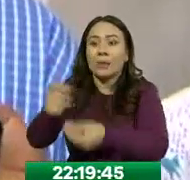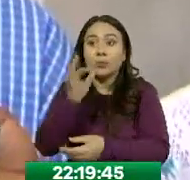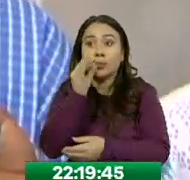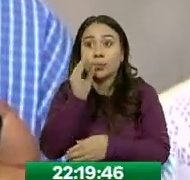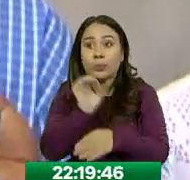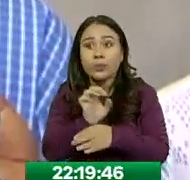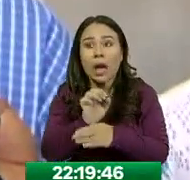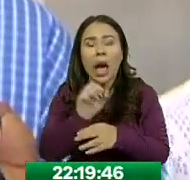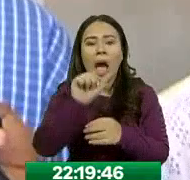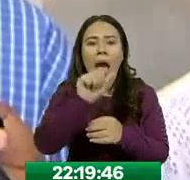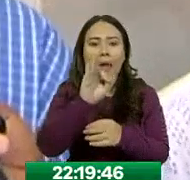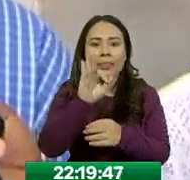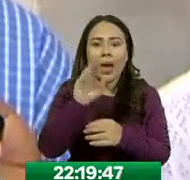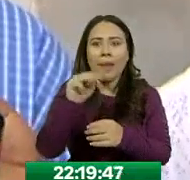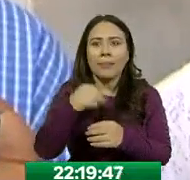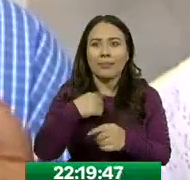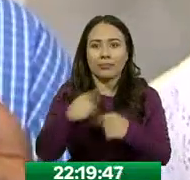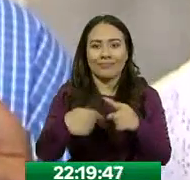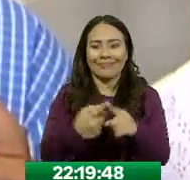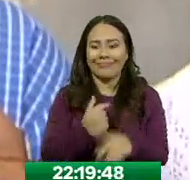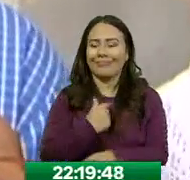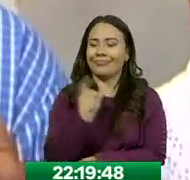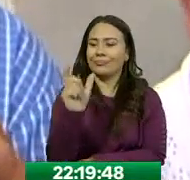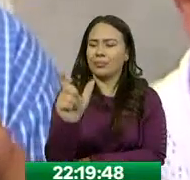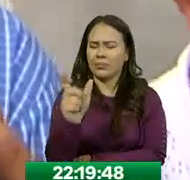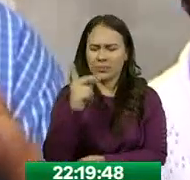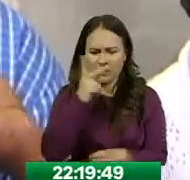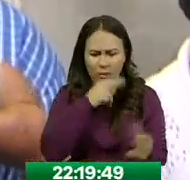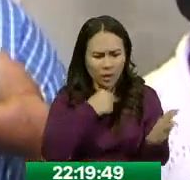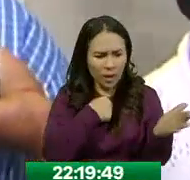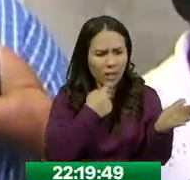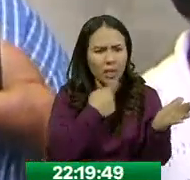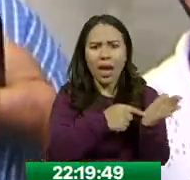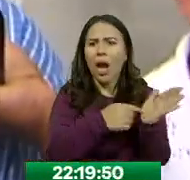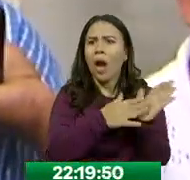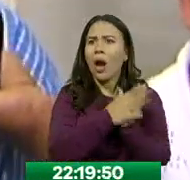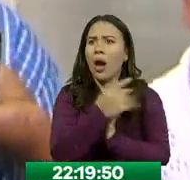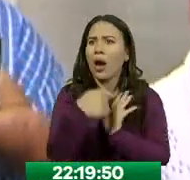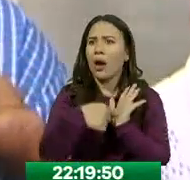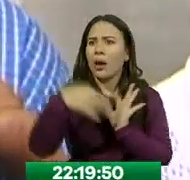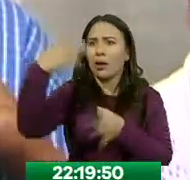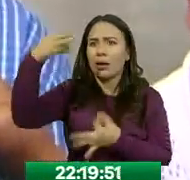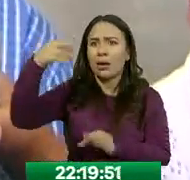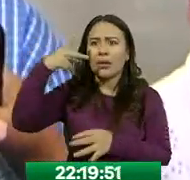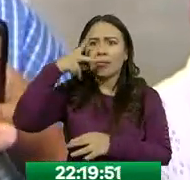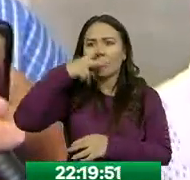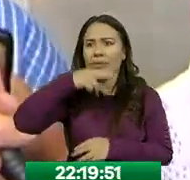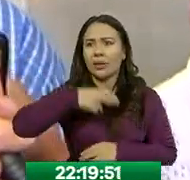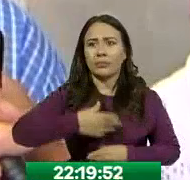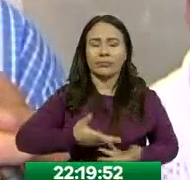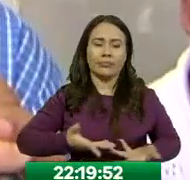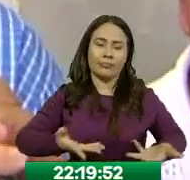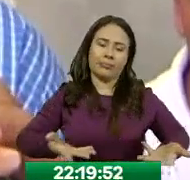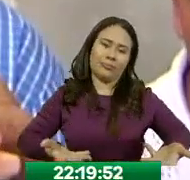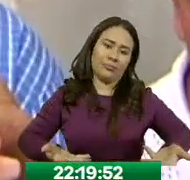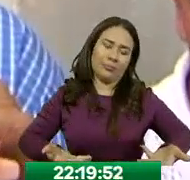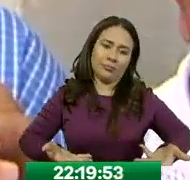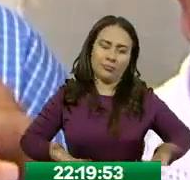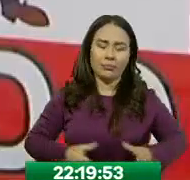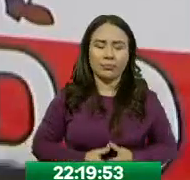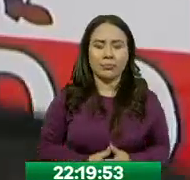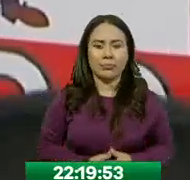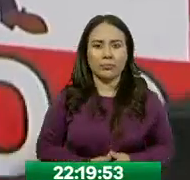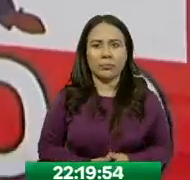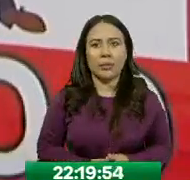a la ANT a sacar su licencia, se encontraban con la novedad de que el documento que habían sacado como requisito previo a la licencia era